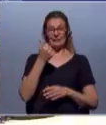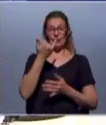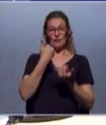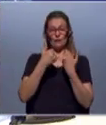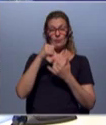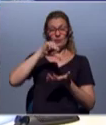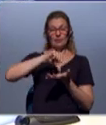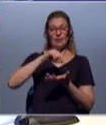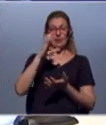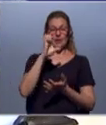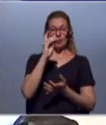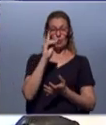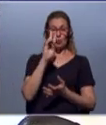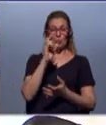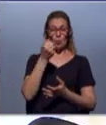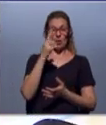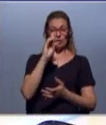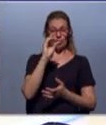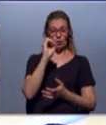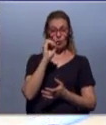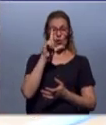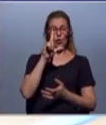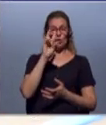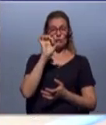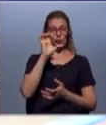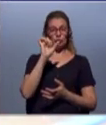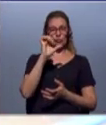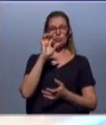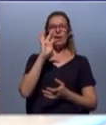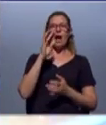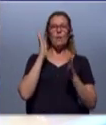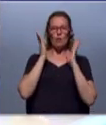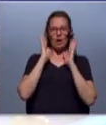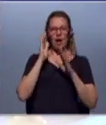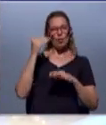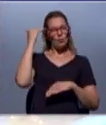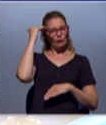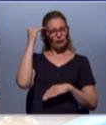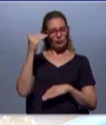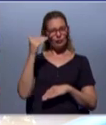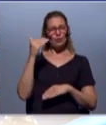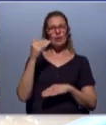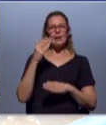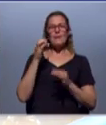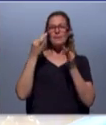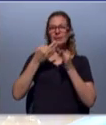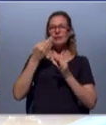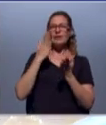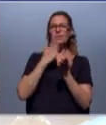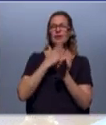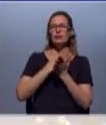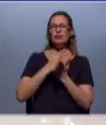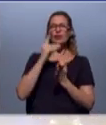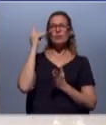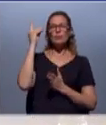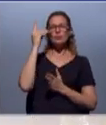eduardo luz es un abogado docente especializado en derecho constitucional y también administrativo y es diputado